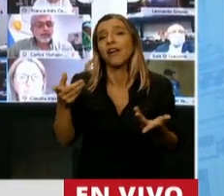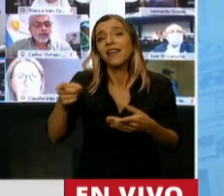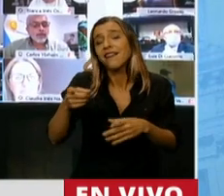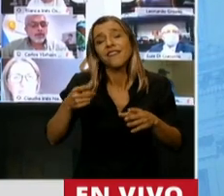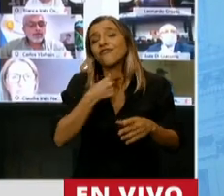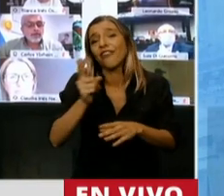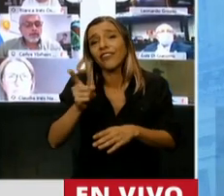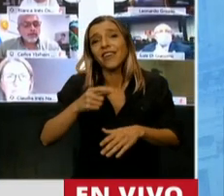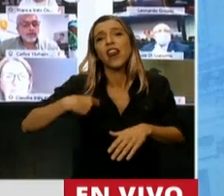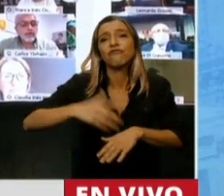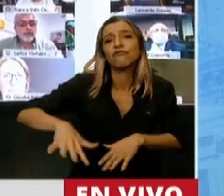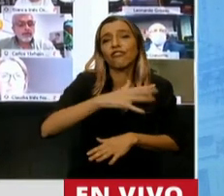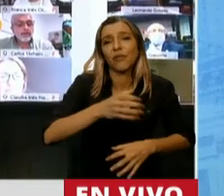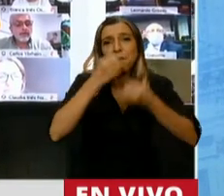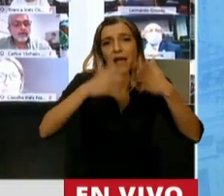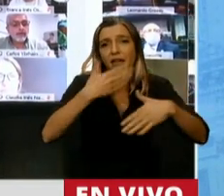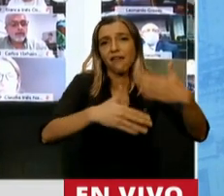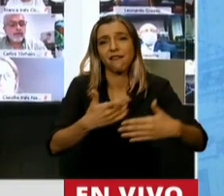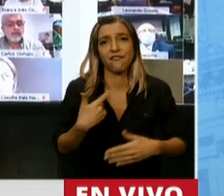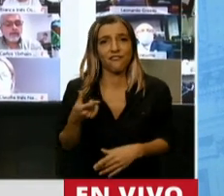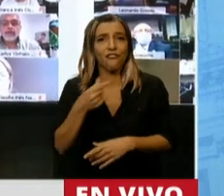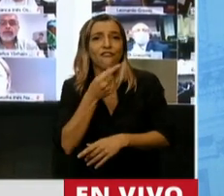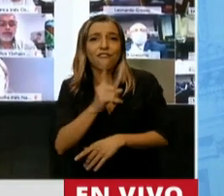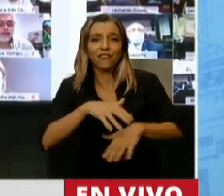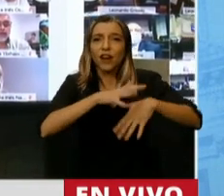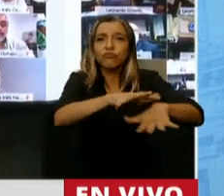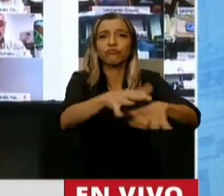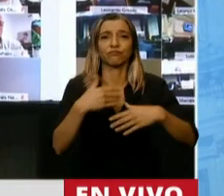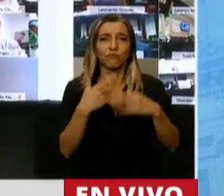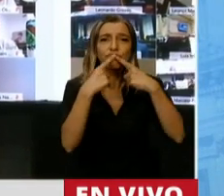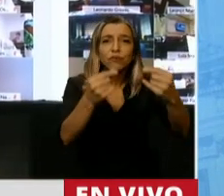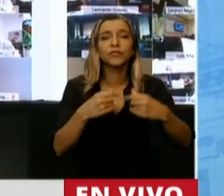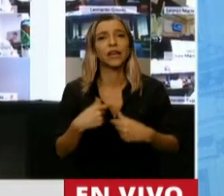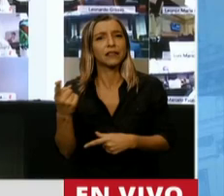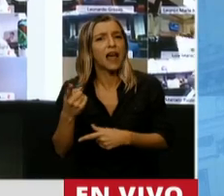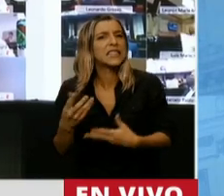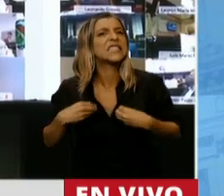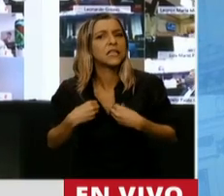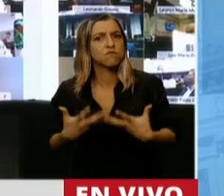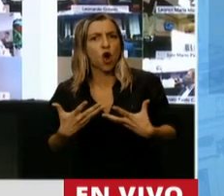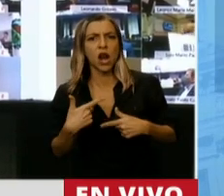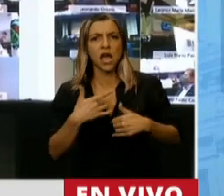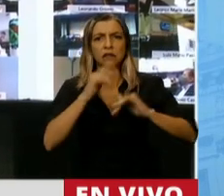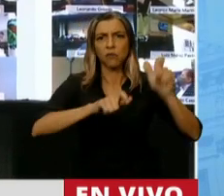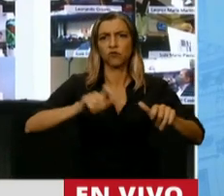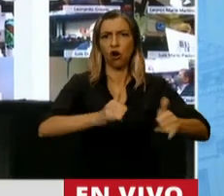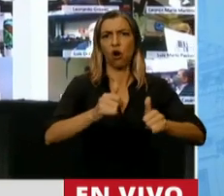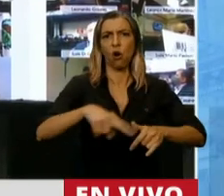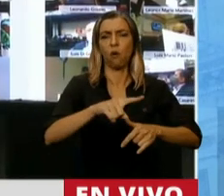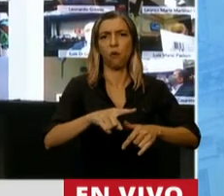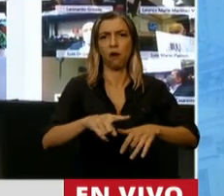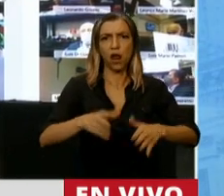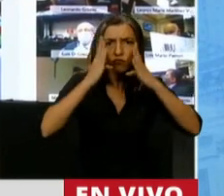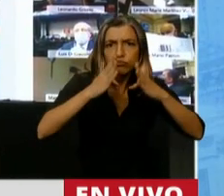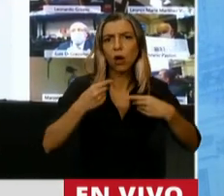la política, porque les molestan las movilizaciones populares, porque les molestan los jóvenes comprometidos con la política.